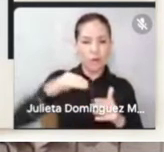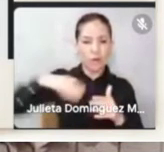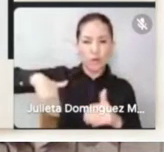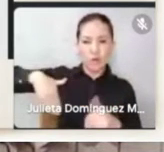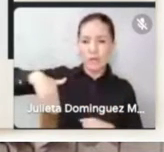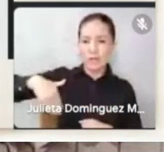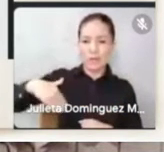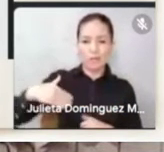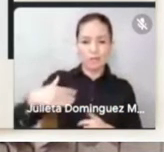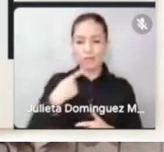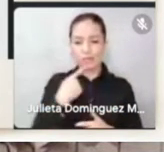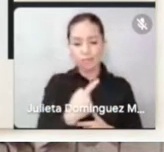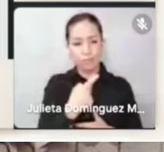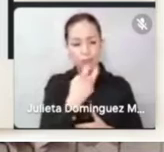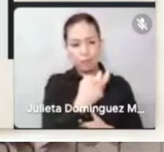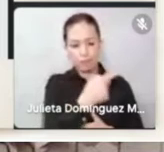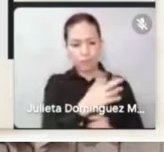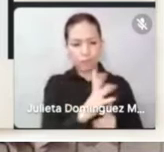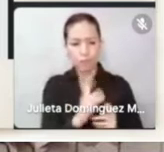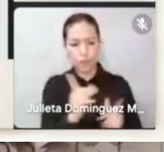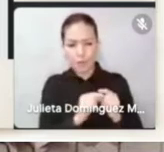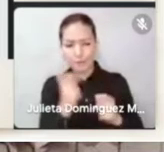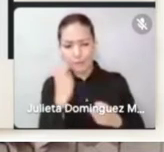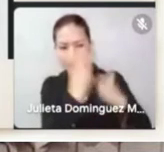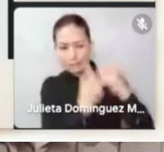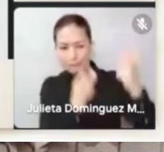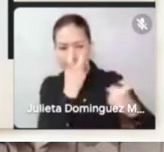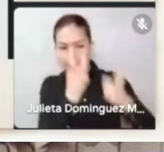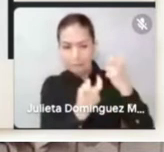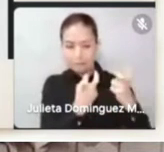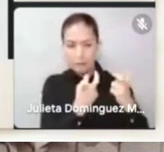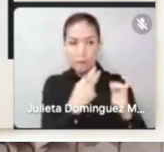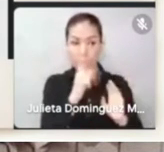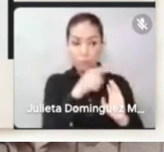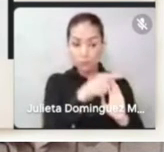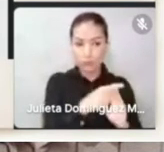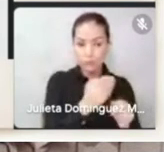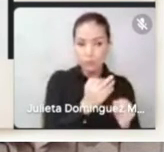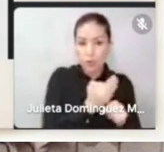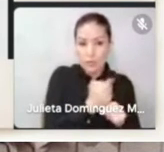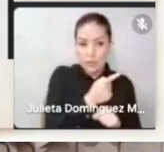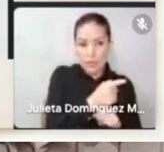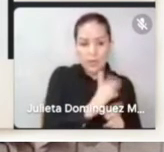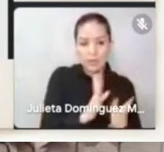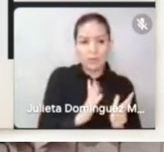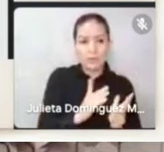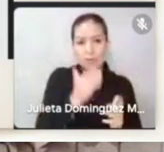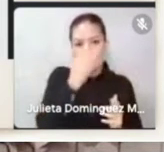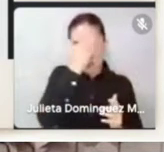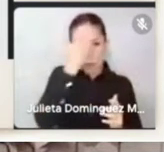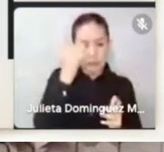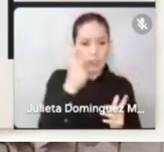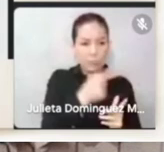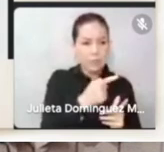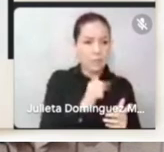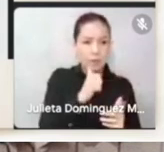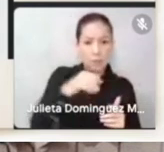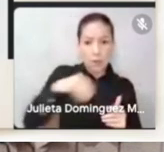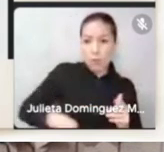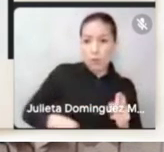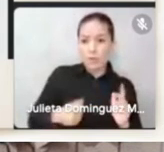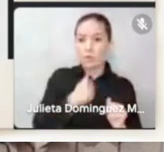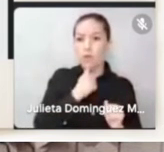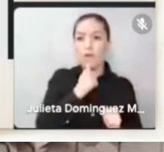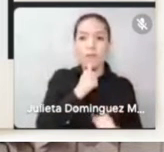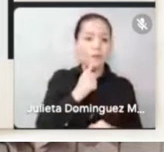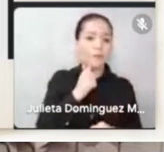a su favor el principio de presunción de inocencia. Ahora bien, por lo que respecta a la supuesta vulneración al plazo